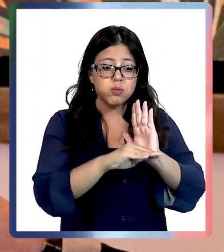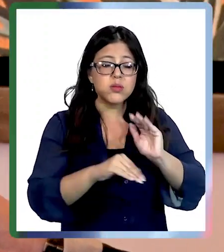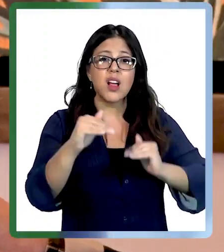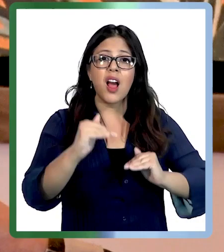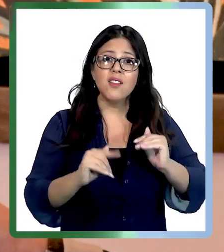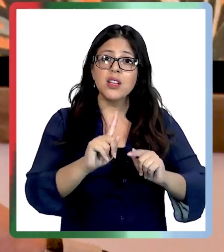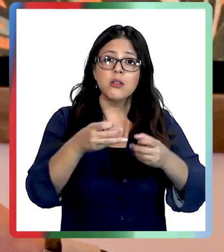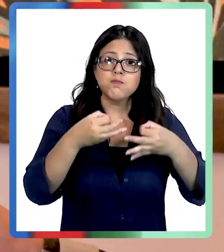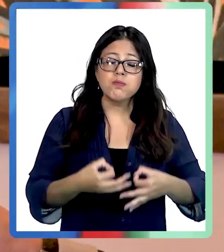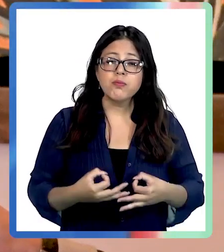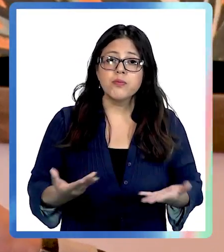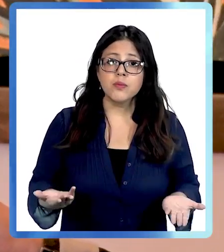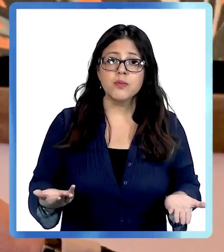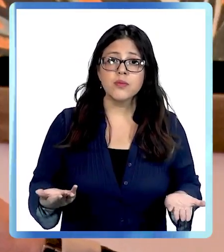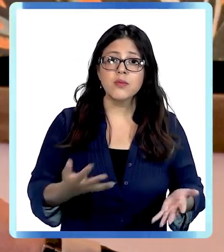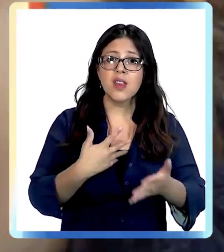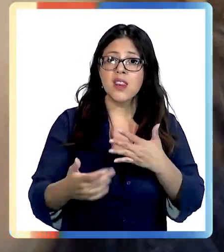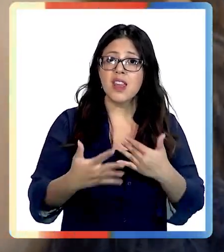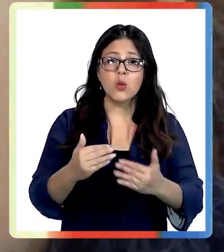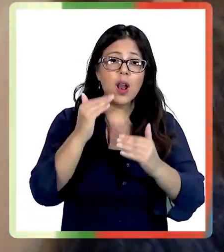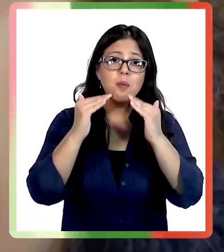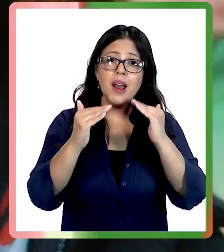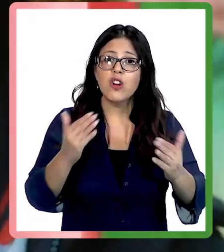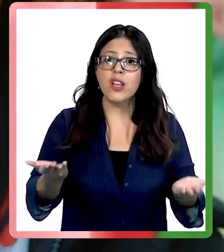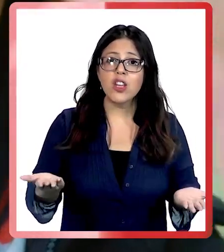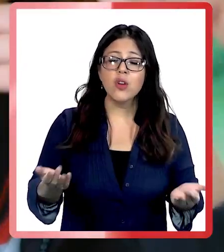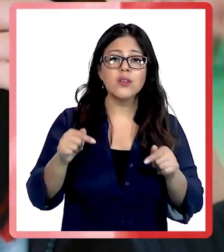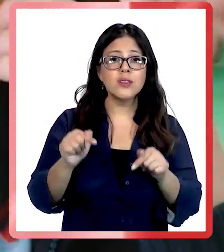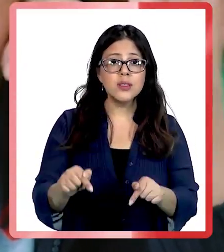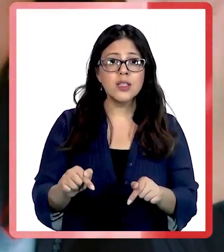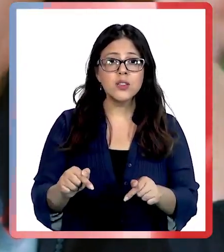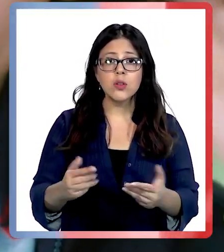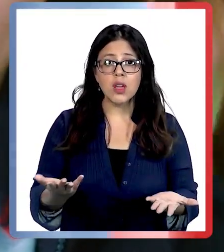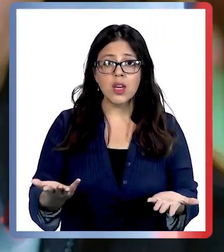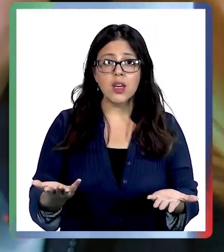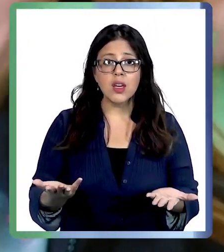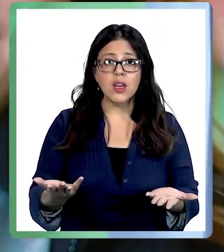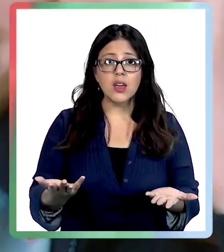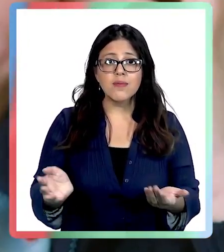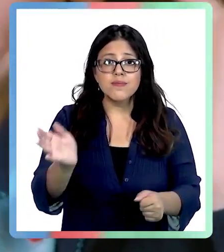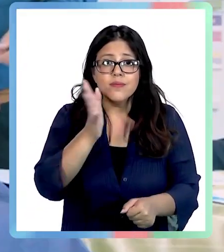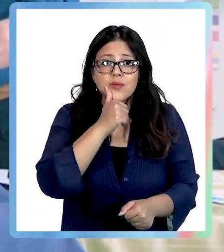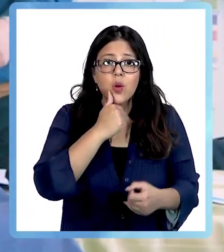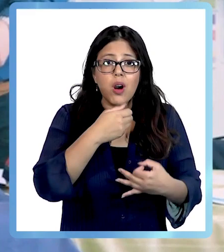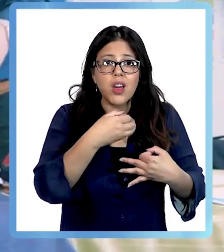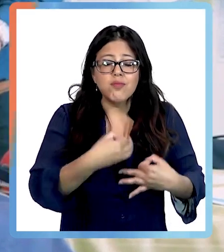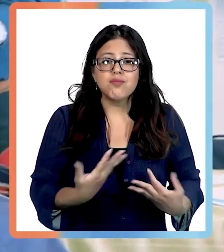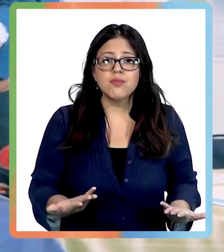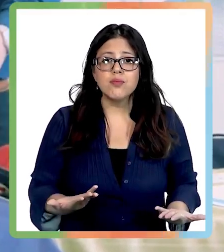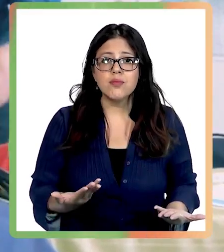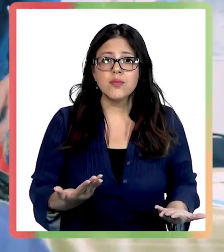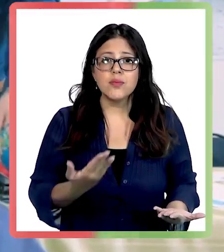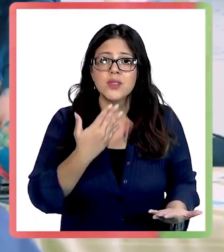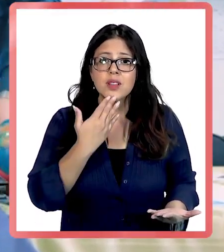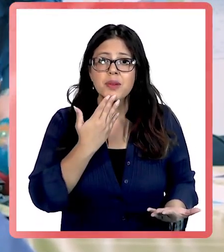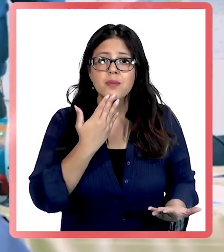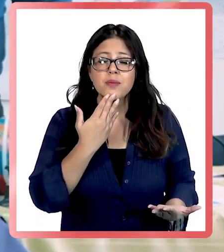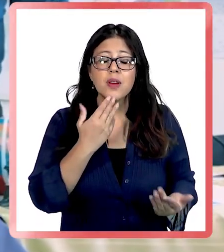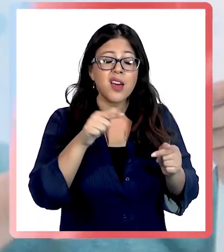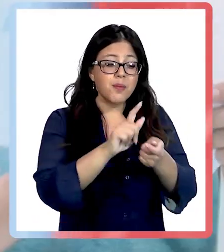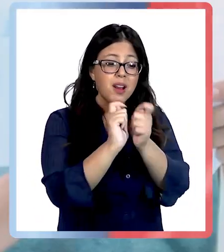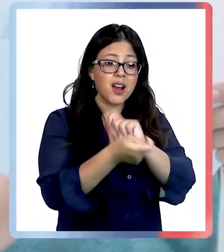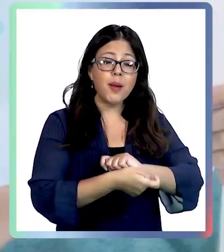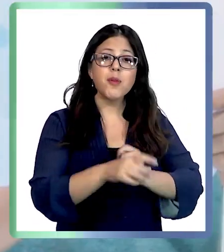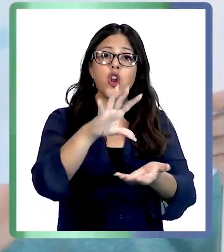y eso hace que carezca de emocionalidad pero para dar este salto los países requieren financiamiento y la billetera